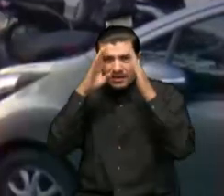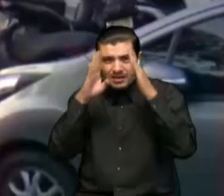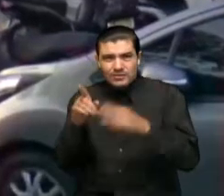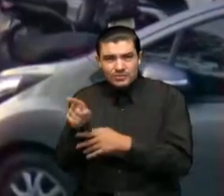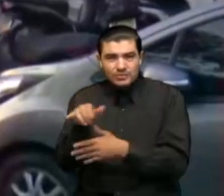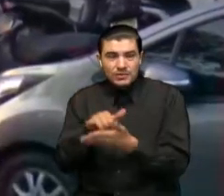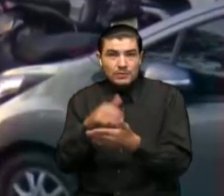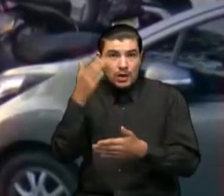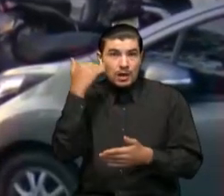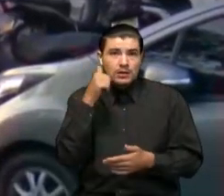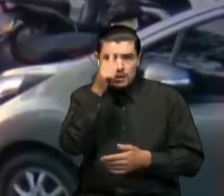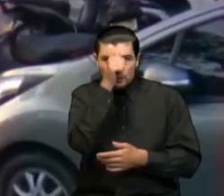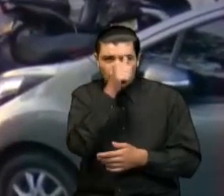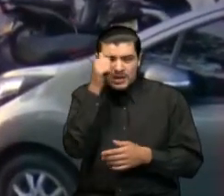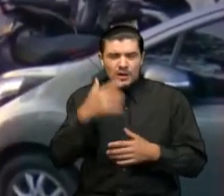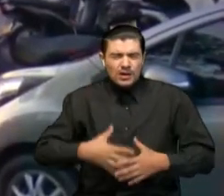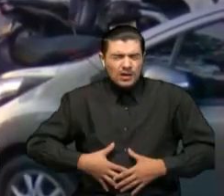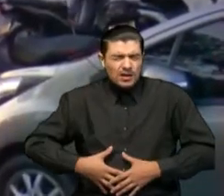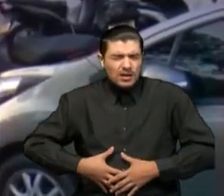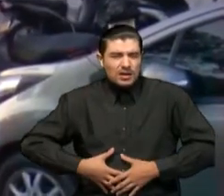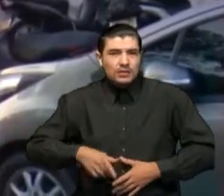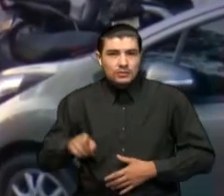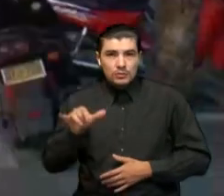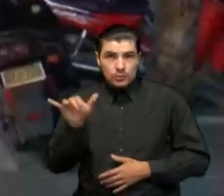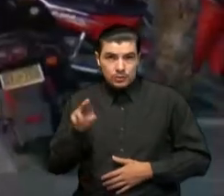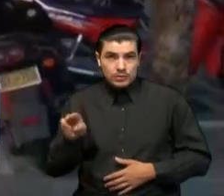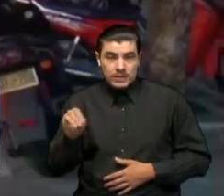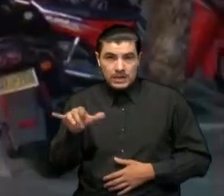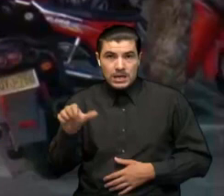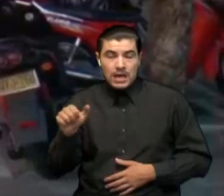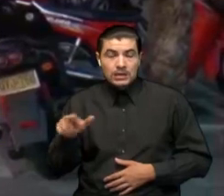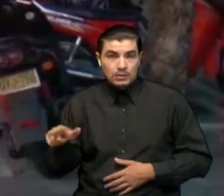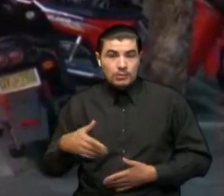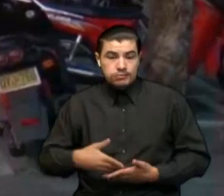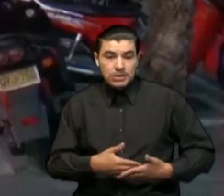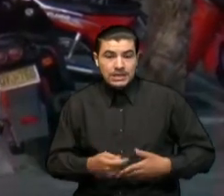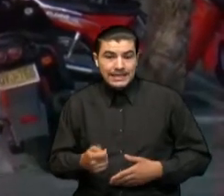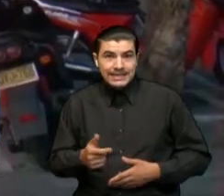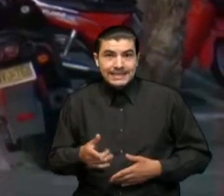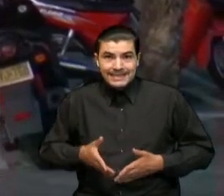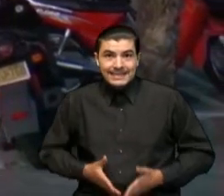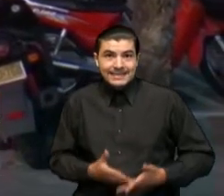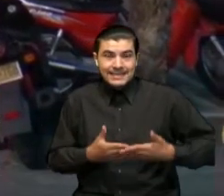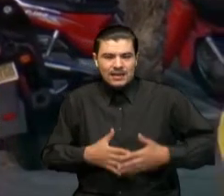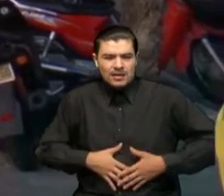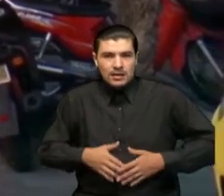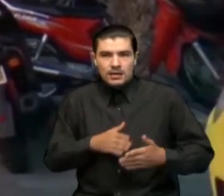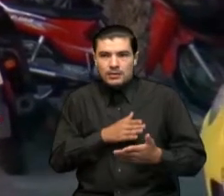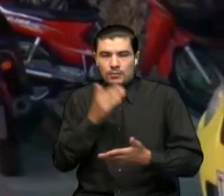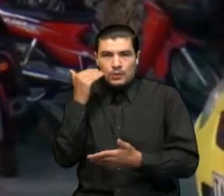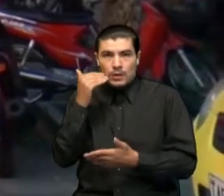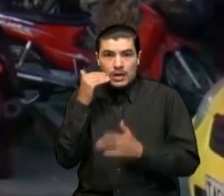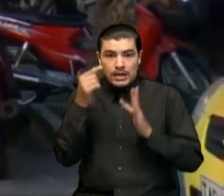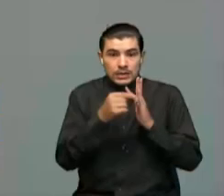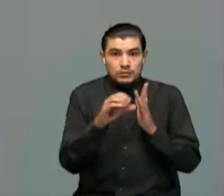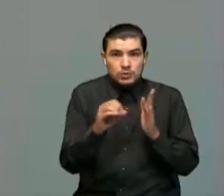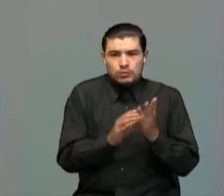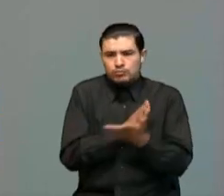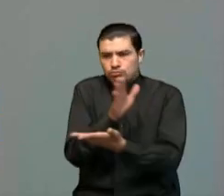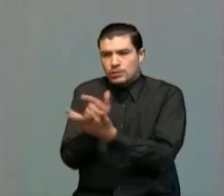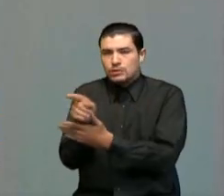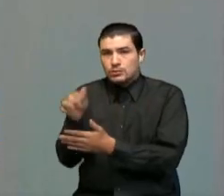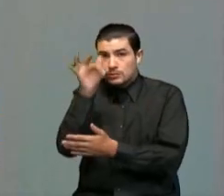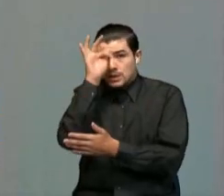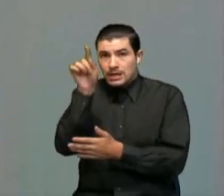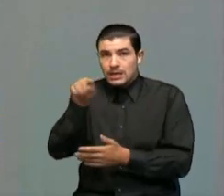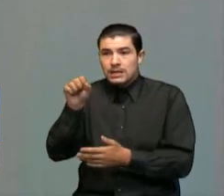pasado domingo una serie de contracciones alertaron a luz mila cabarcas que su bebé estaba a punto de nacer por lo que ella y su esposo se dirigieron a la